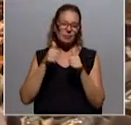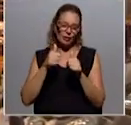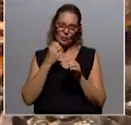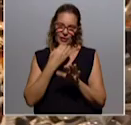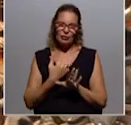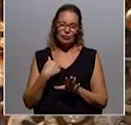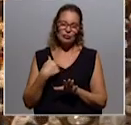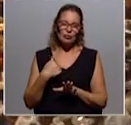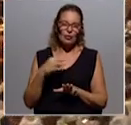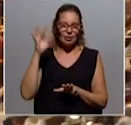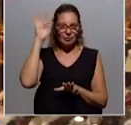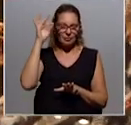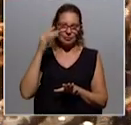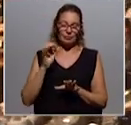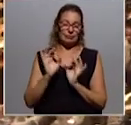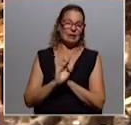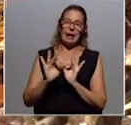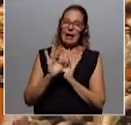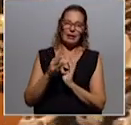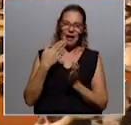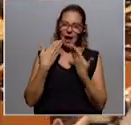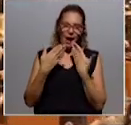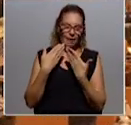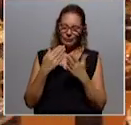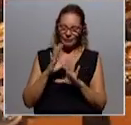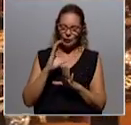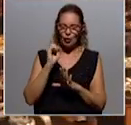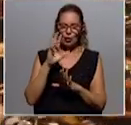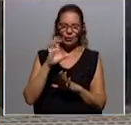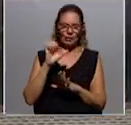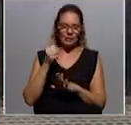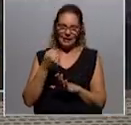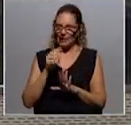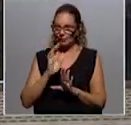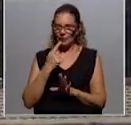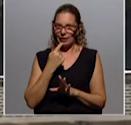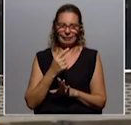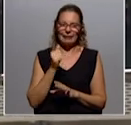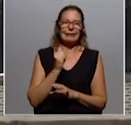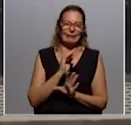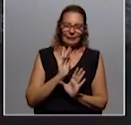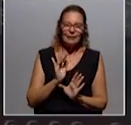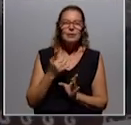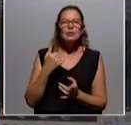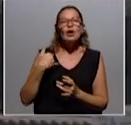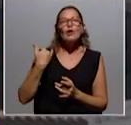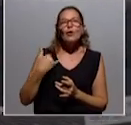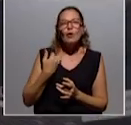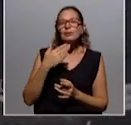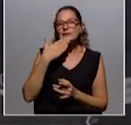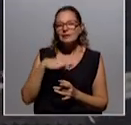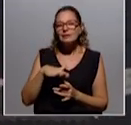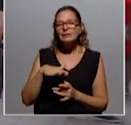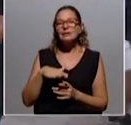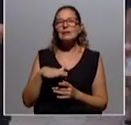con lo cual yo no domino para nada, evidentemente, el coreano, no voy a decir lo contrario, pero sí entrevisté a jóvenes que dijeron que entendían